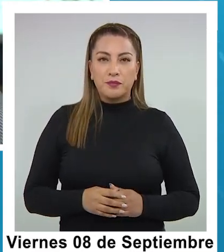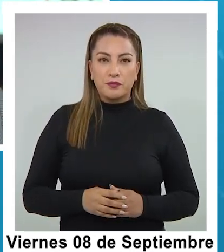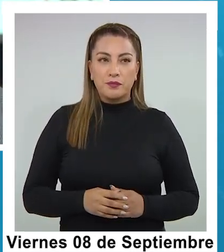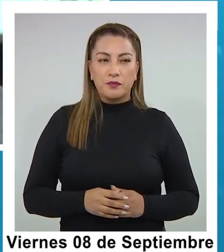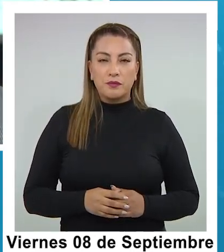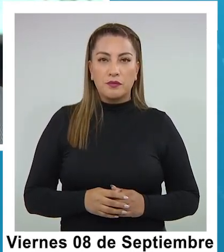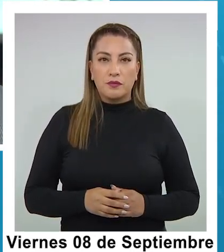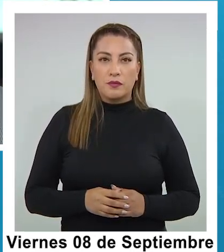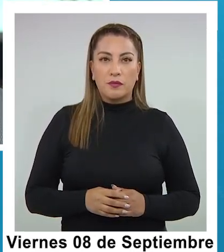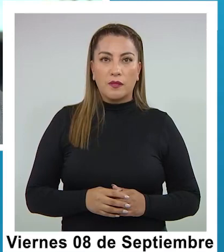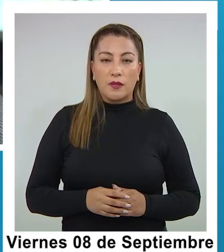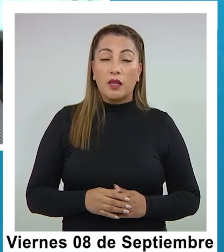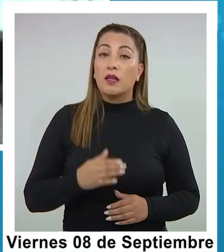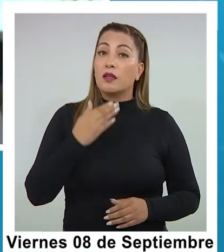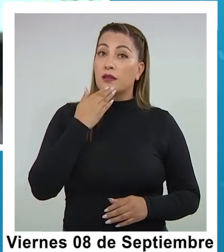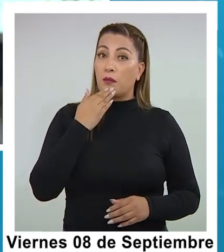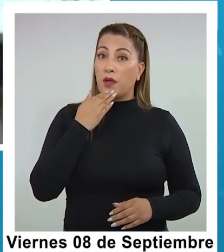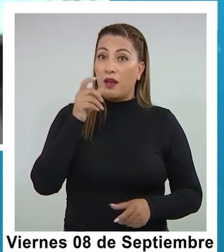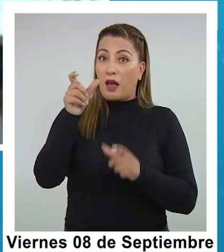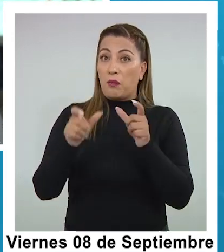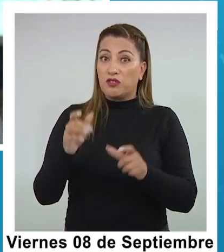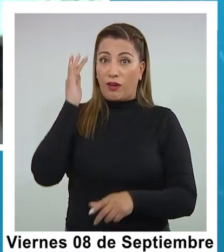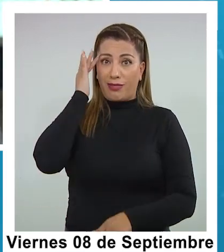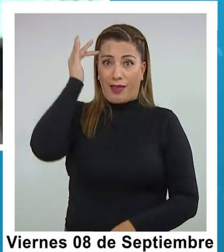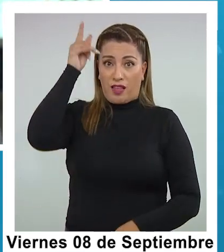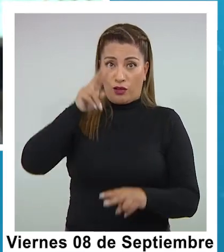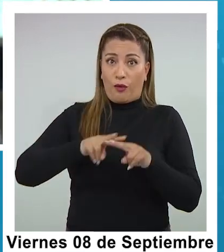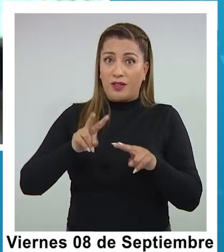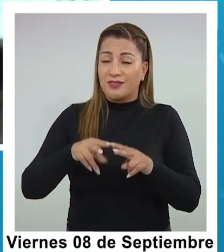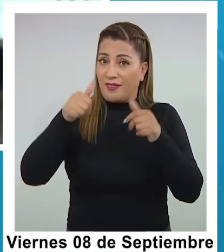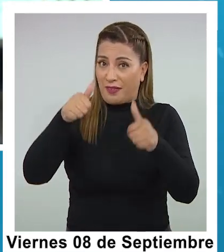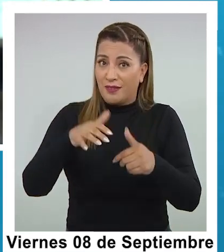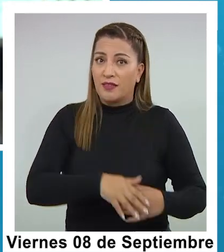y eso no se puede desmerecer que los tipos lo hicieron bien.